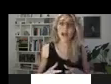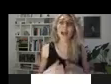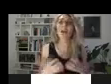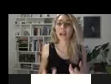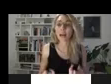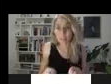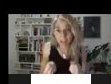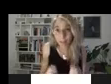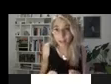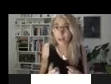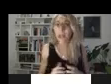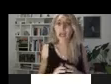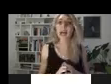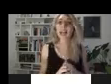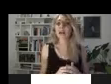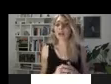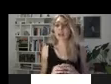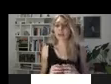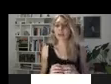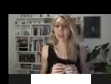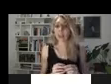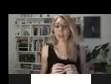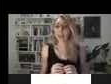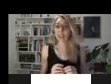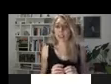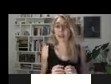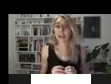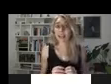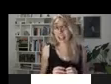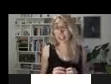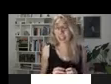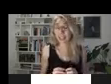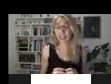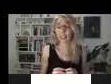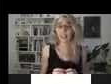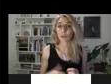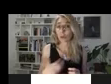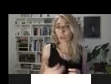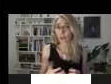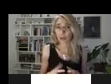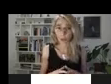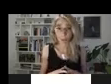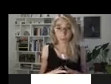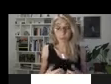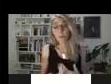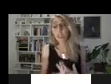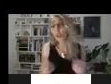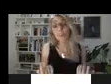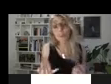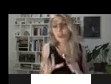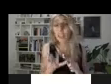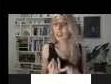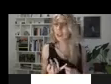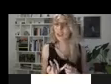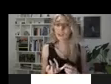elementos más a mano, a la hora de poder llevar adelante nuestro trabajo.